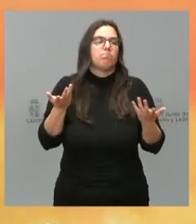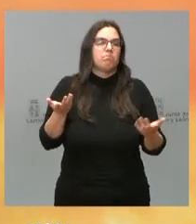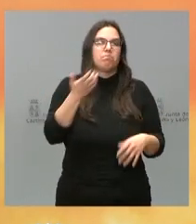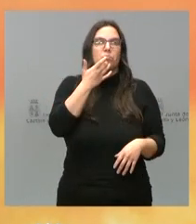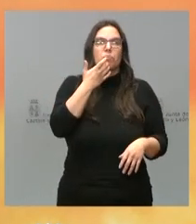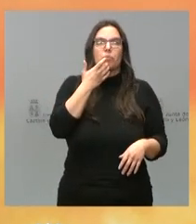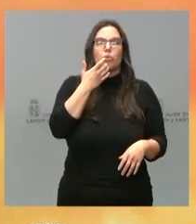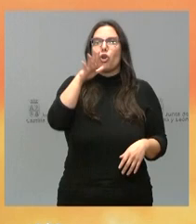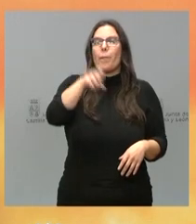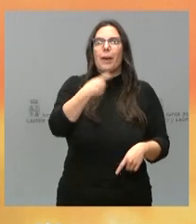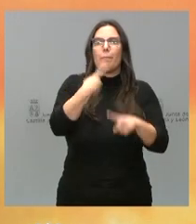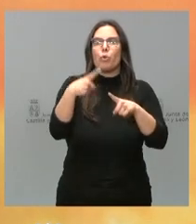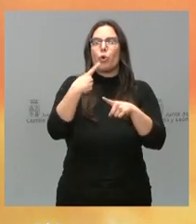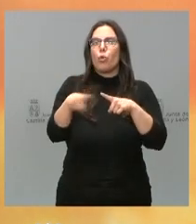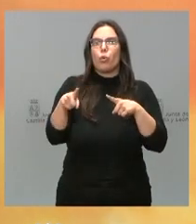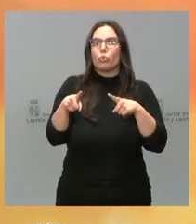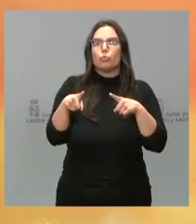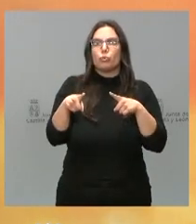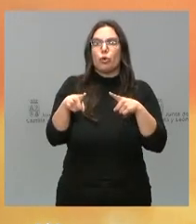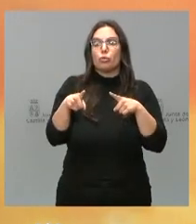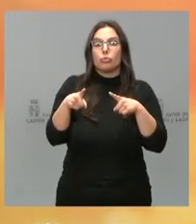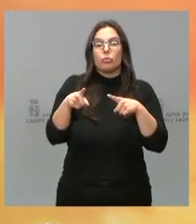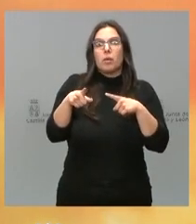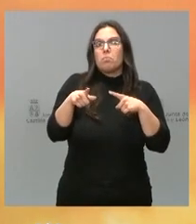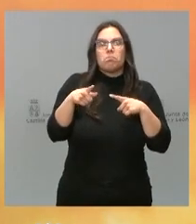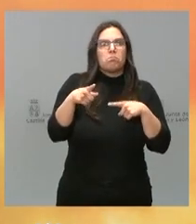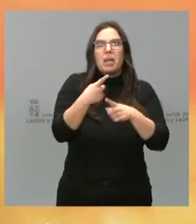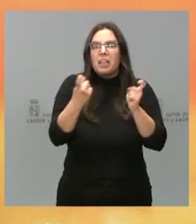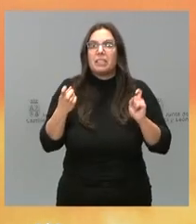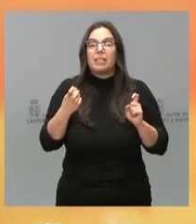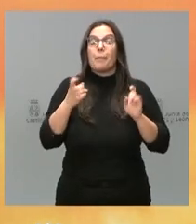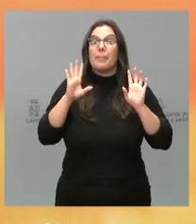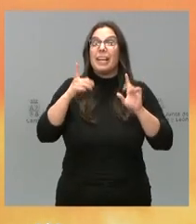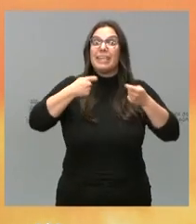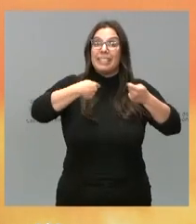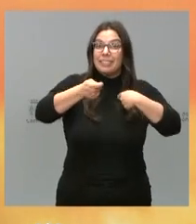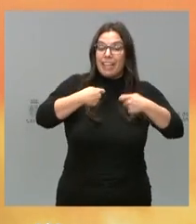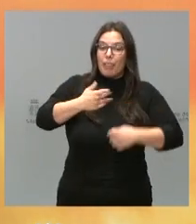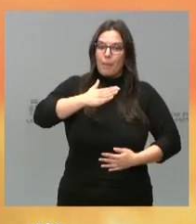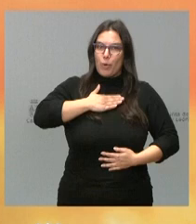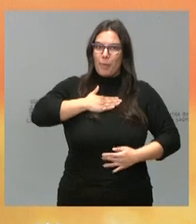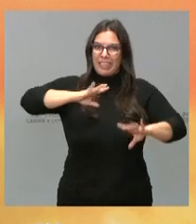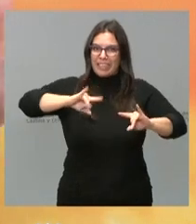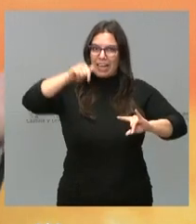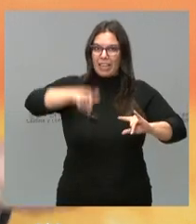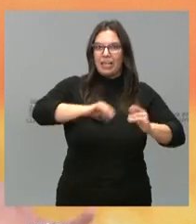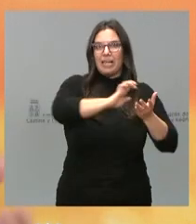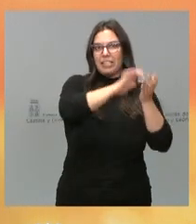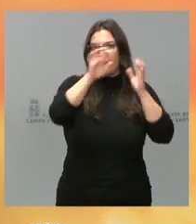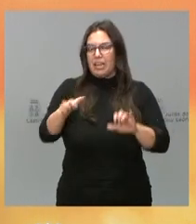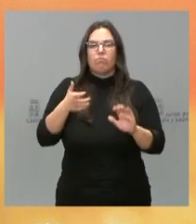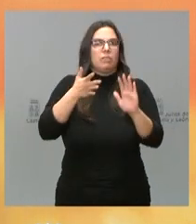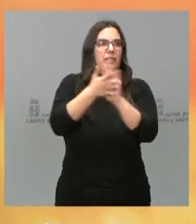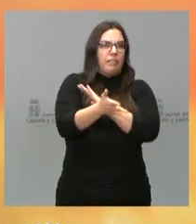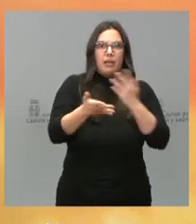los productos que el menor necesite en los comercios en tiendas de Castilla y león estamos hablando